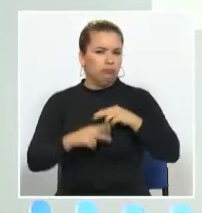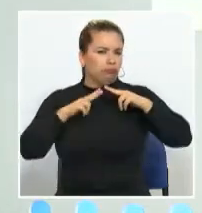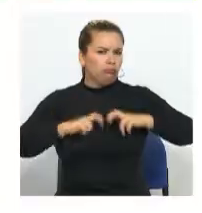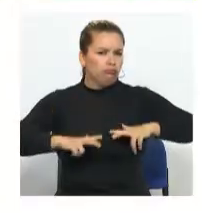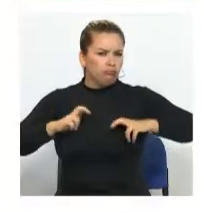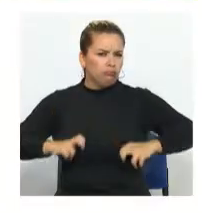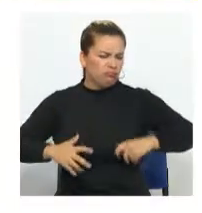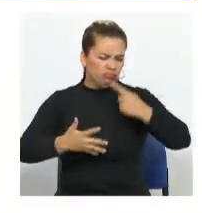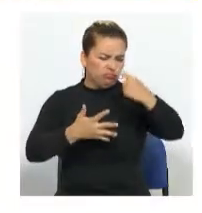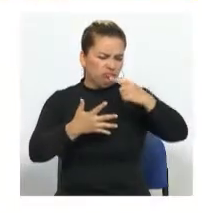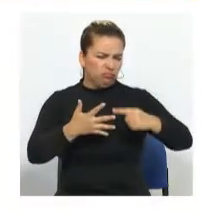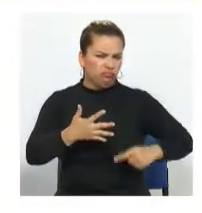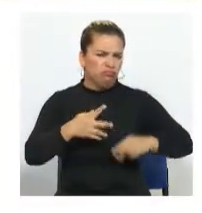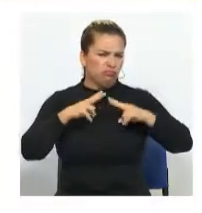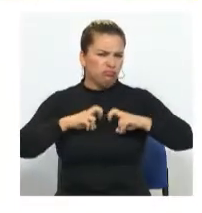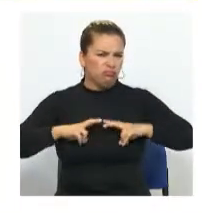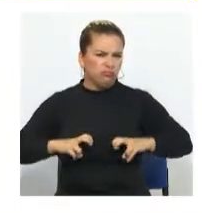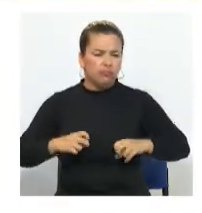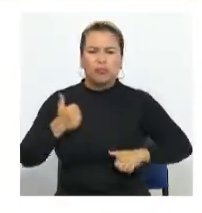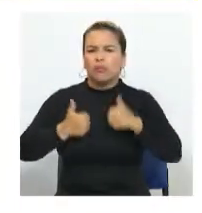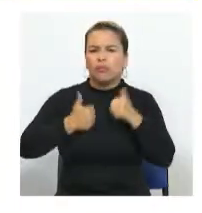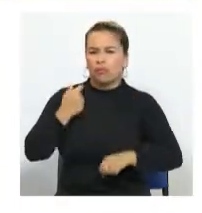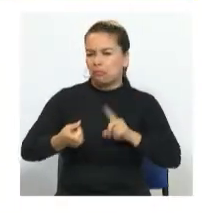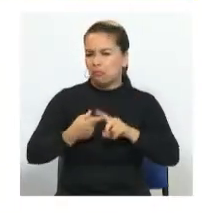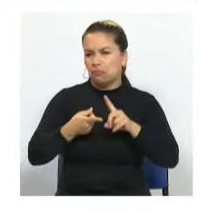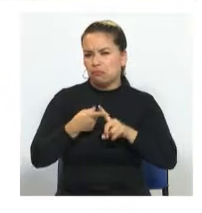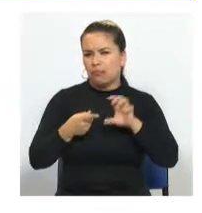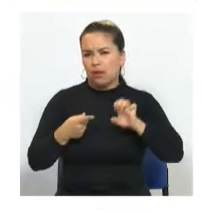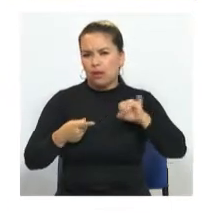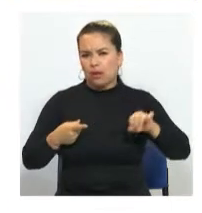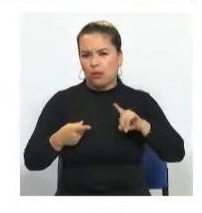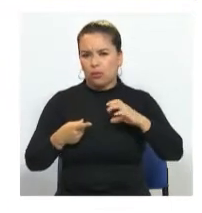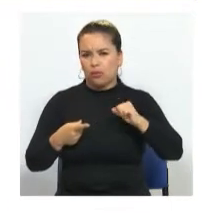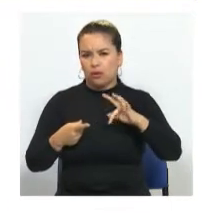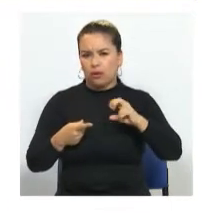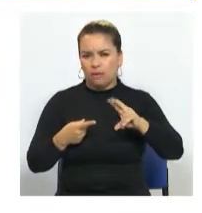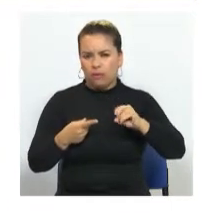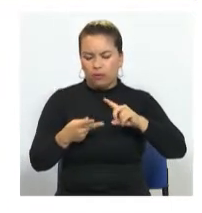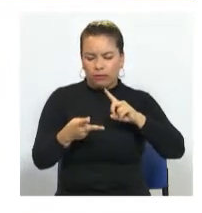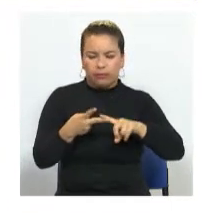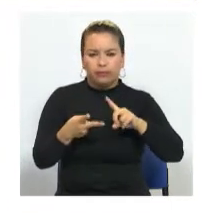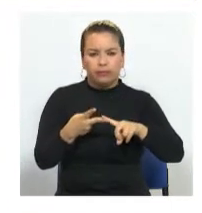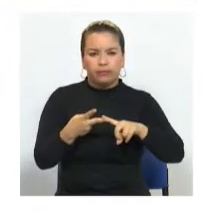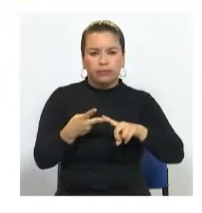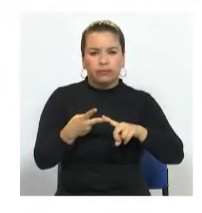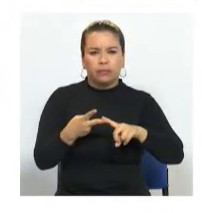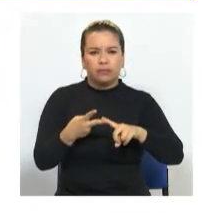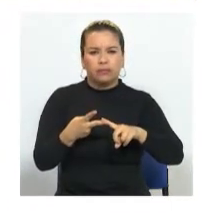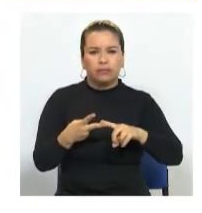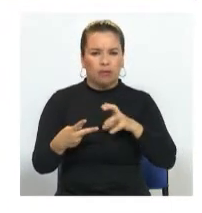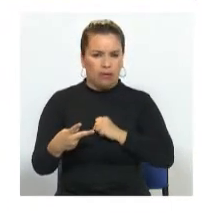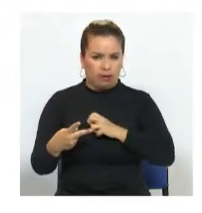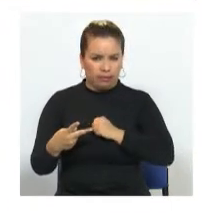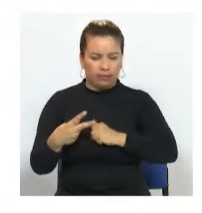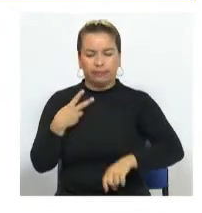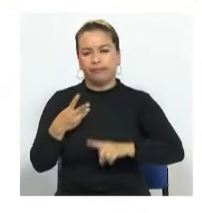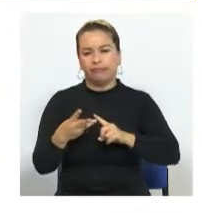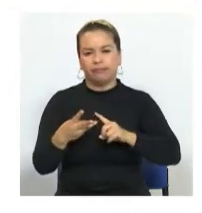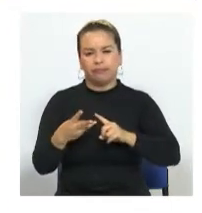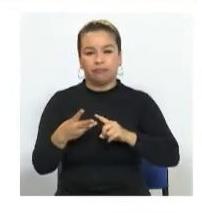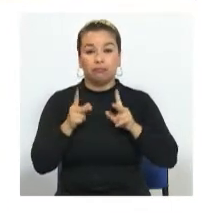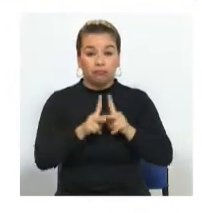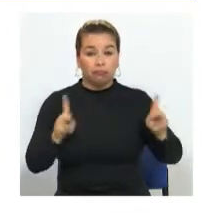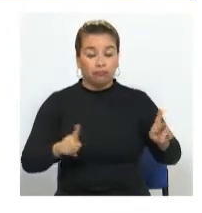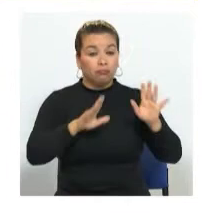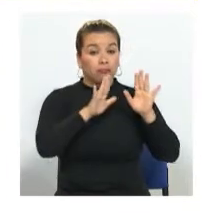varias maneras. Se puede llamar un chequeo ejecutivo, se puede llamar como un chequeo cardiológico. Para las personas que